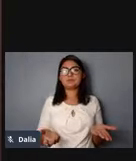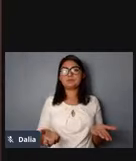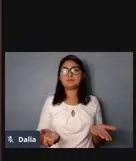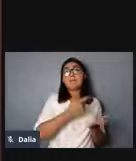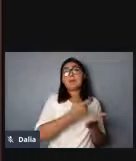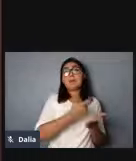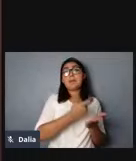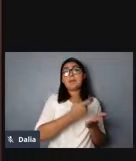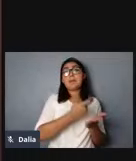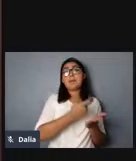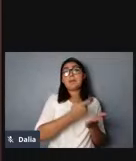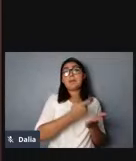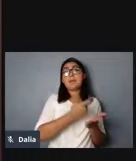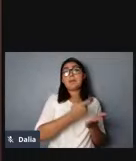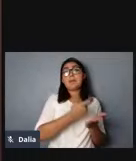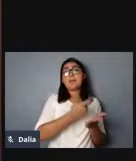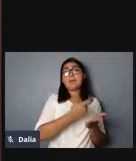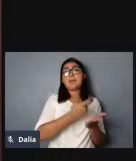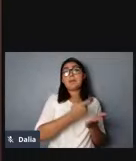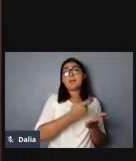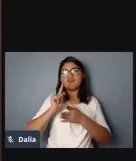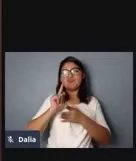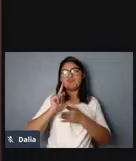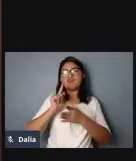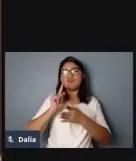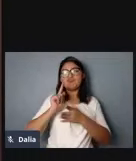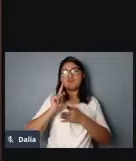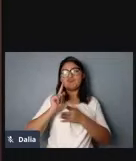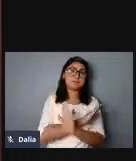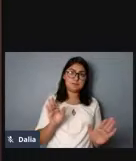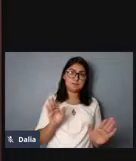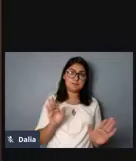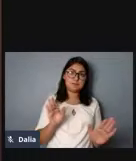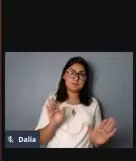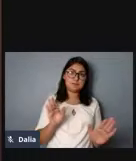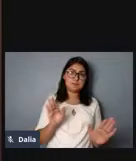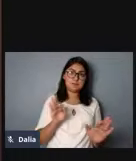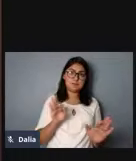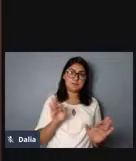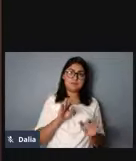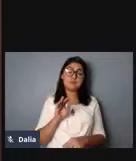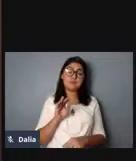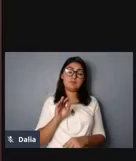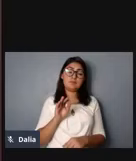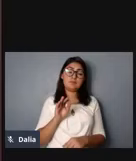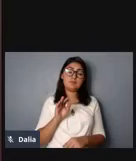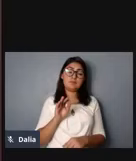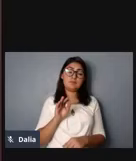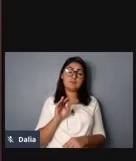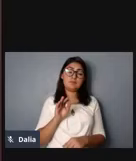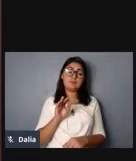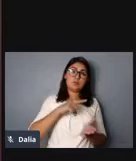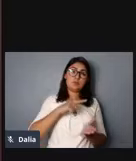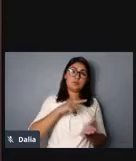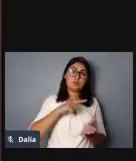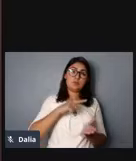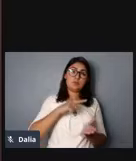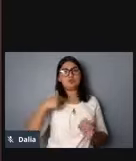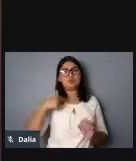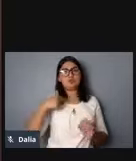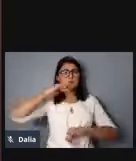obligación o por responsabilidad. Y si es así, yo pues los felicito y las felicito. Si lo estamos haciendo